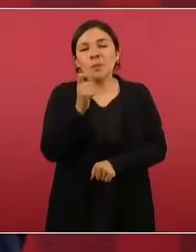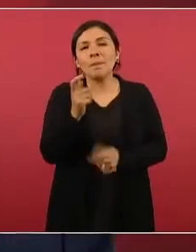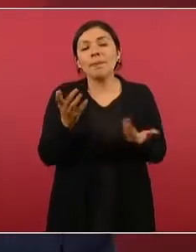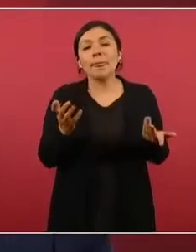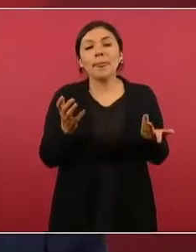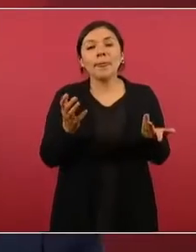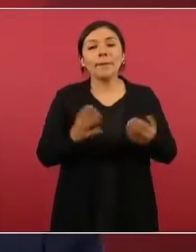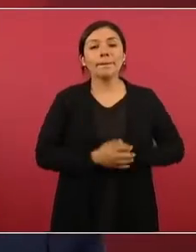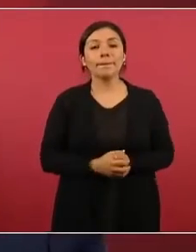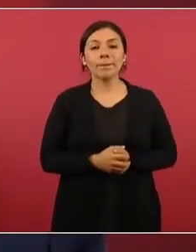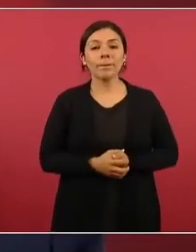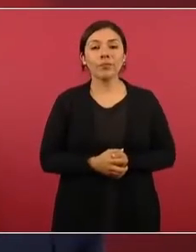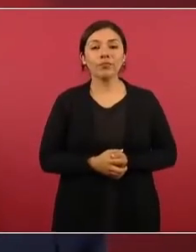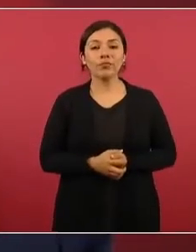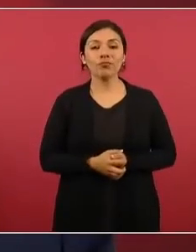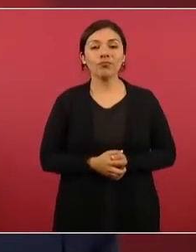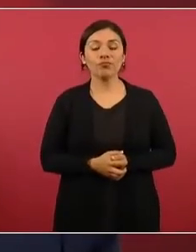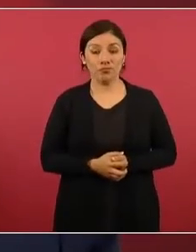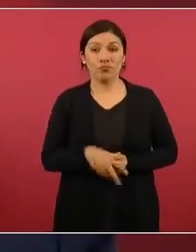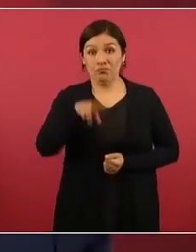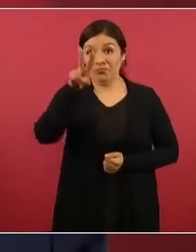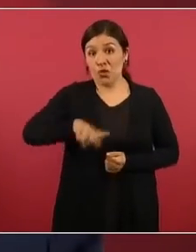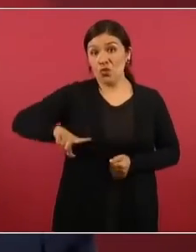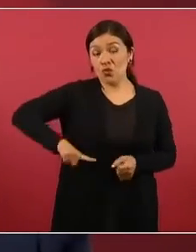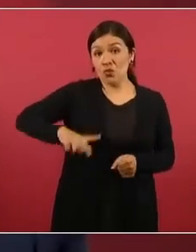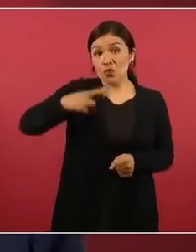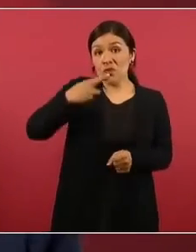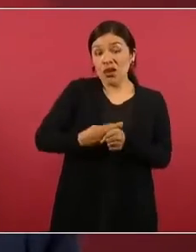Bueno, el gobernador